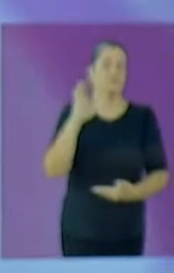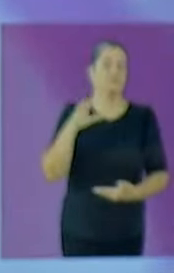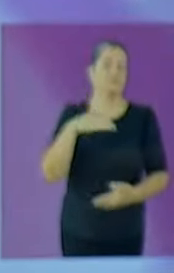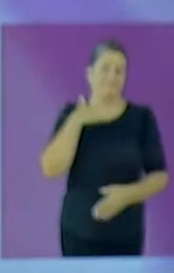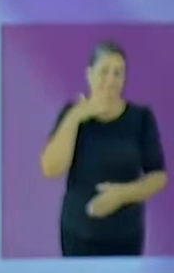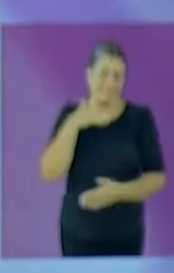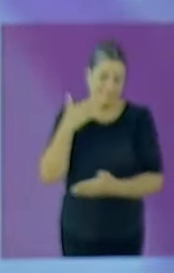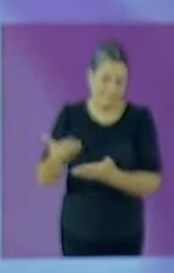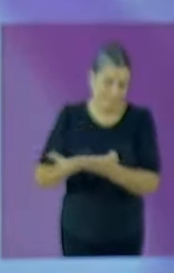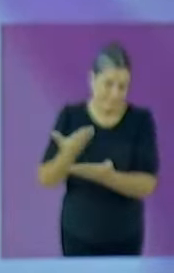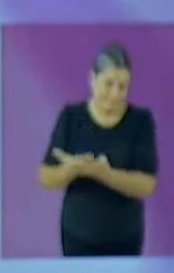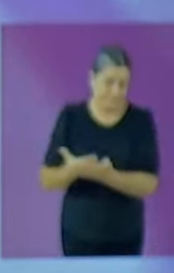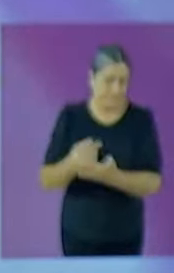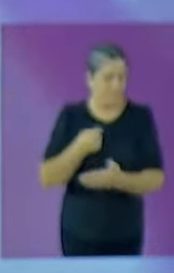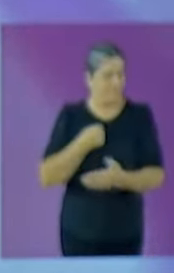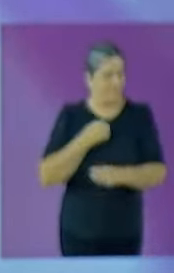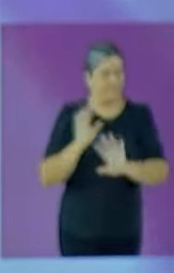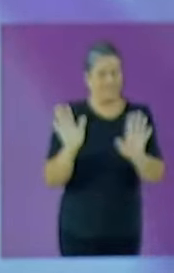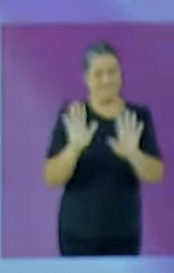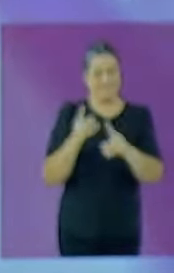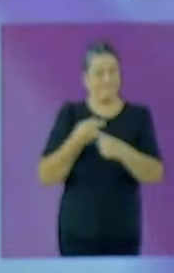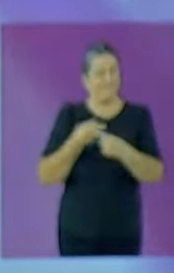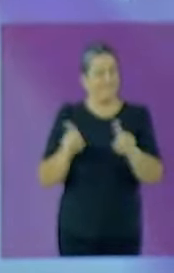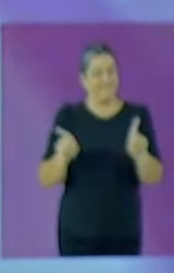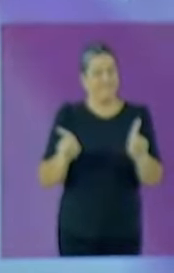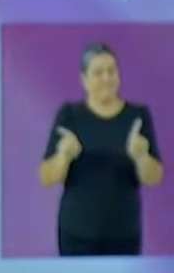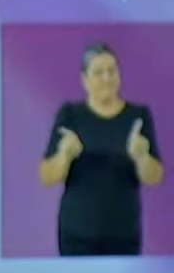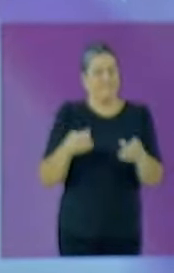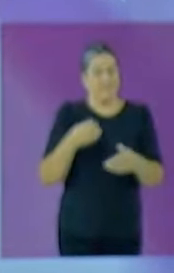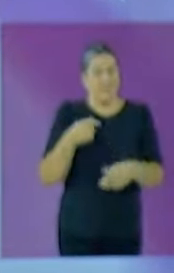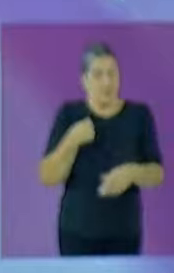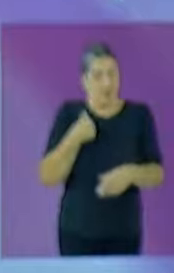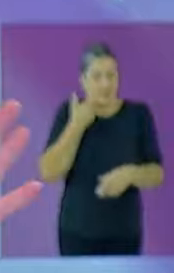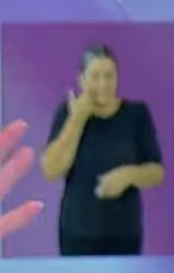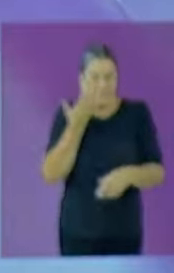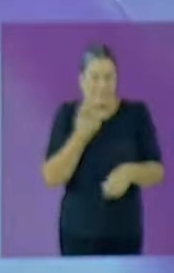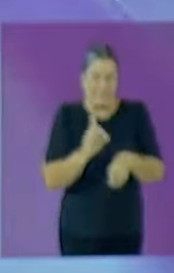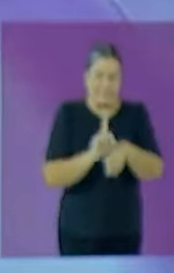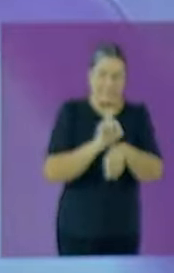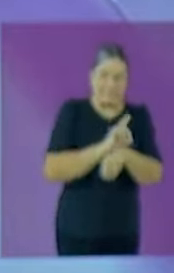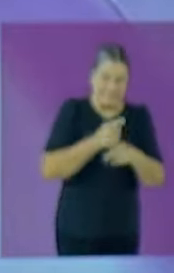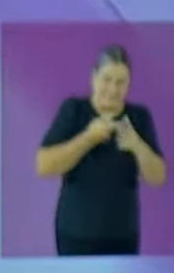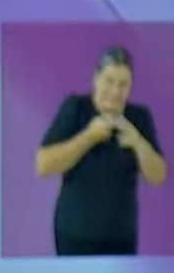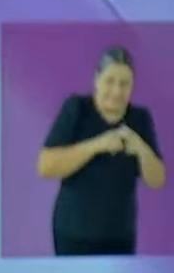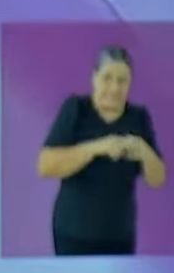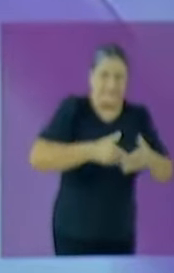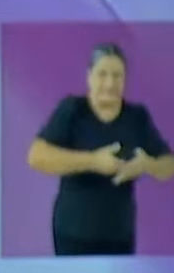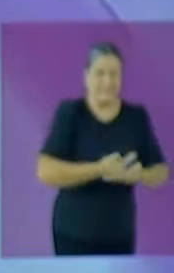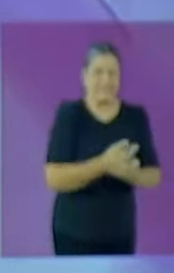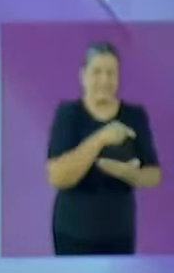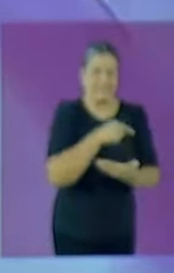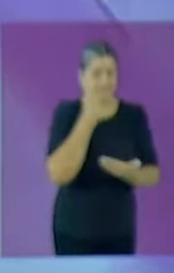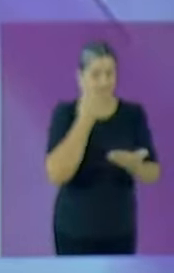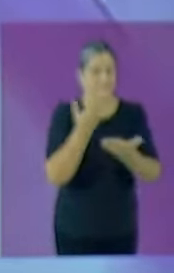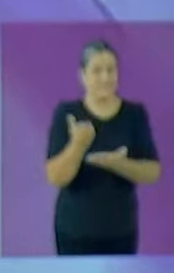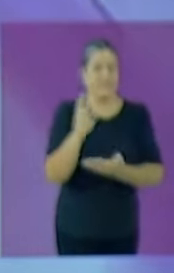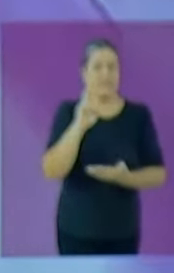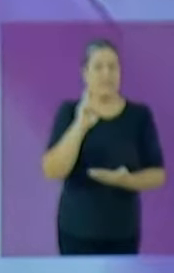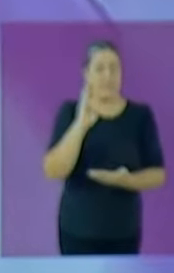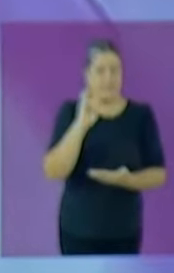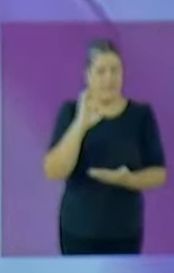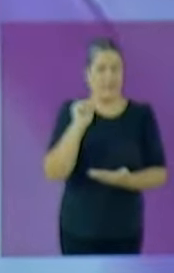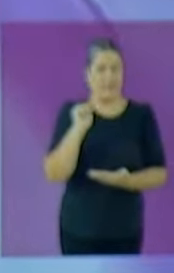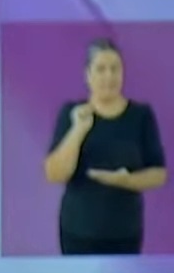que propone Claudia Sheinbaum con cobertura universal de salud, mientras que del lado de Xochitl Gálvez quieren regresar a